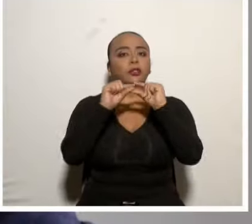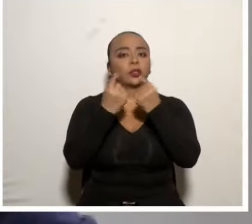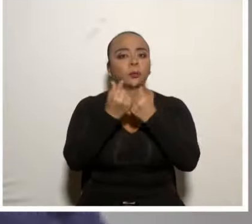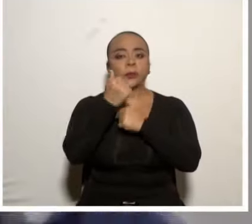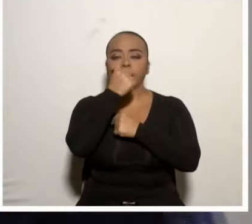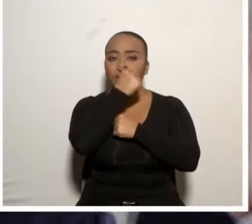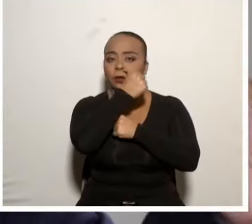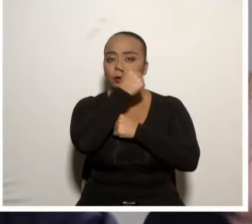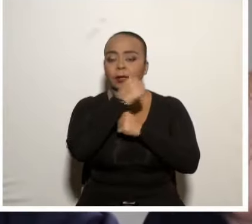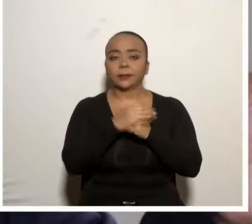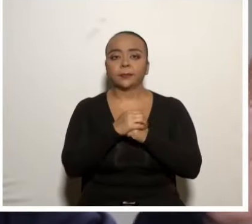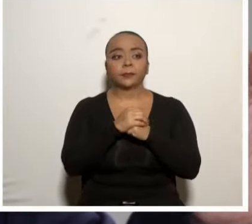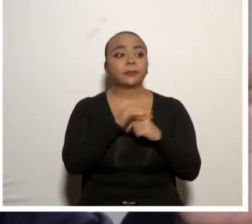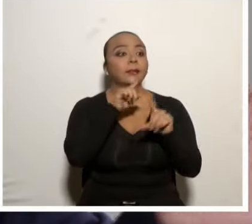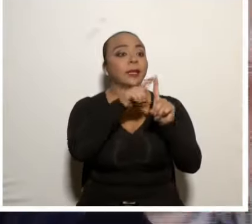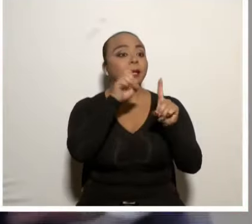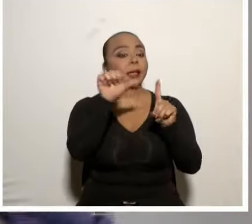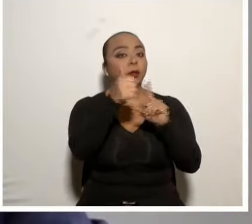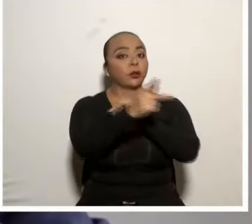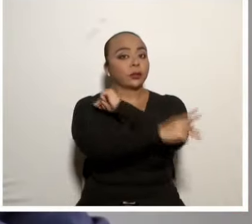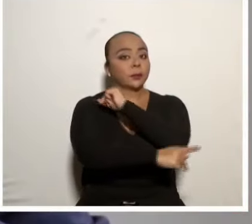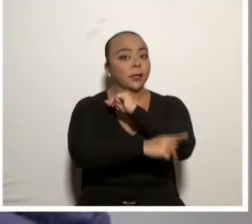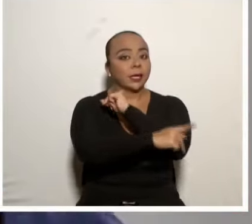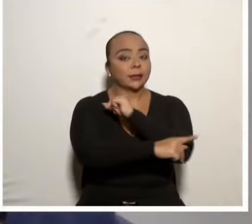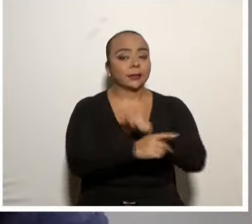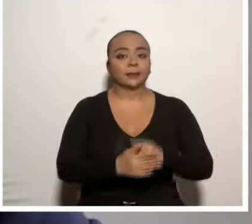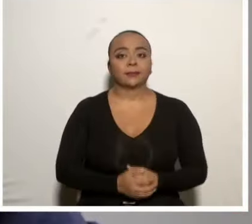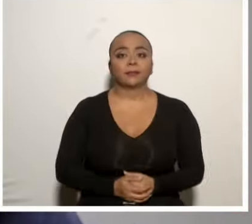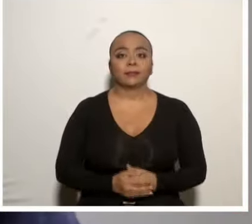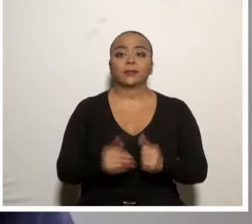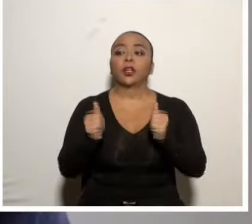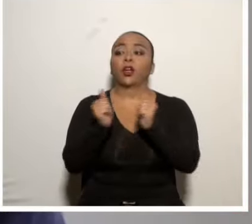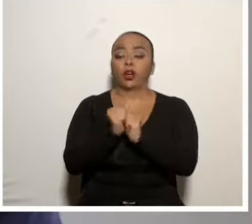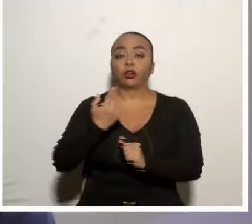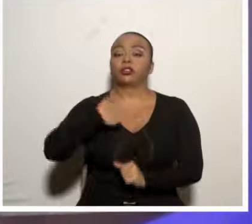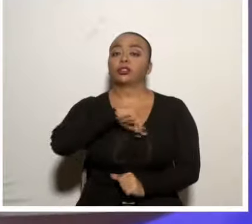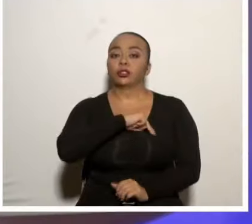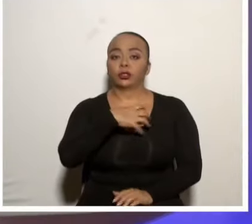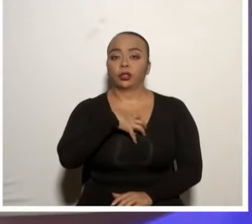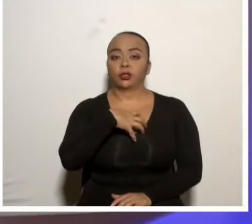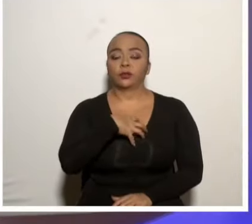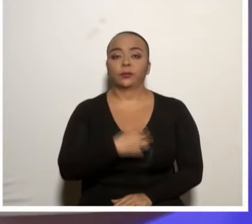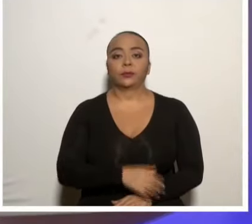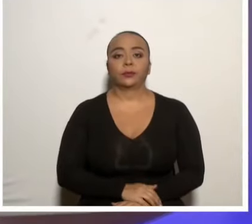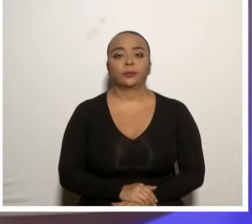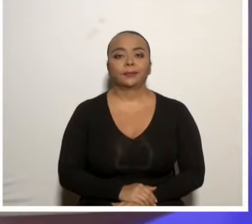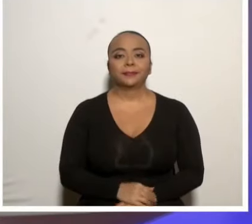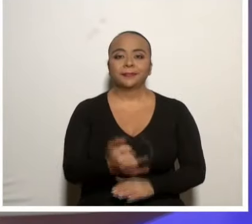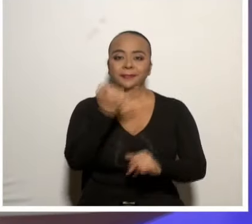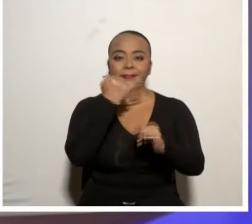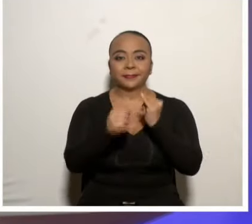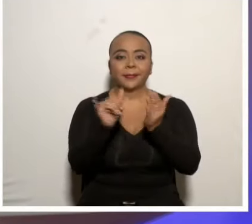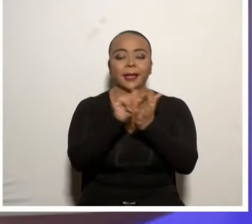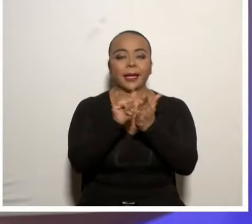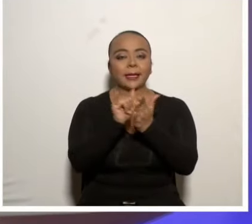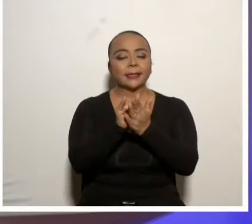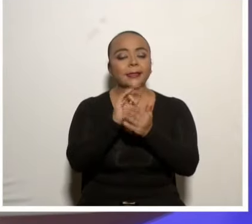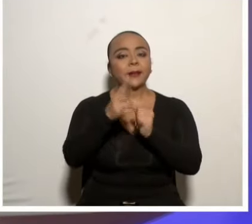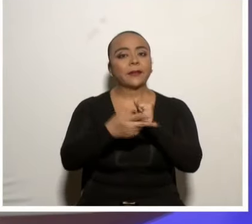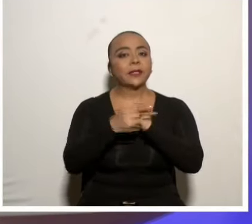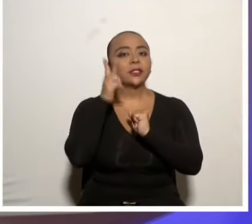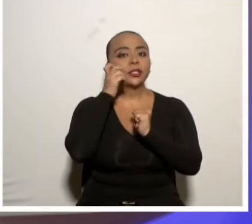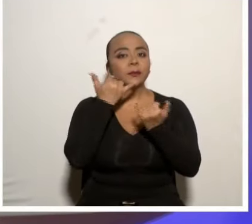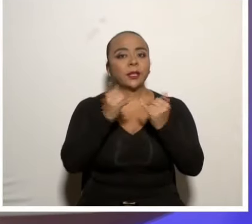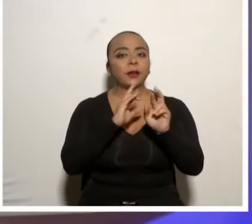carteles de la droga, que vienen de otros países, incluso con los criollos. Para finalizar esta ronda, escuchamos ahora